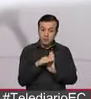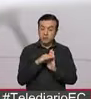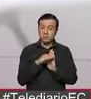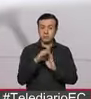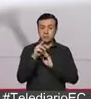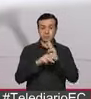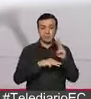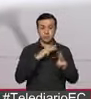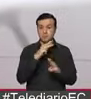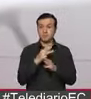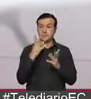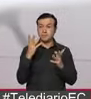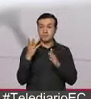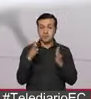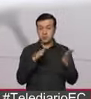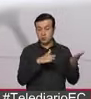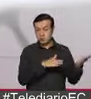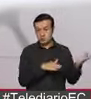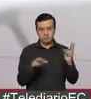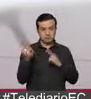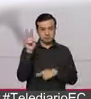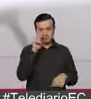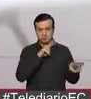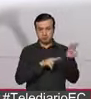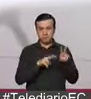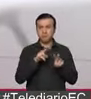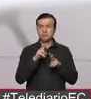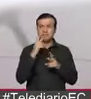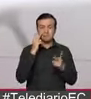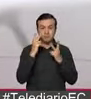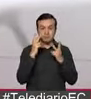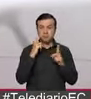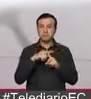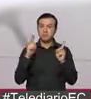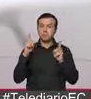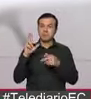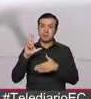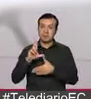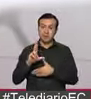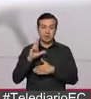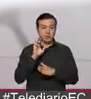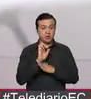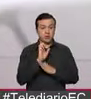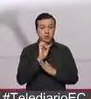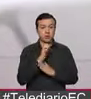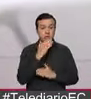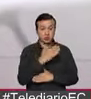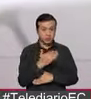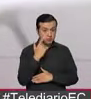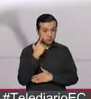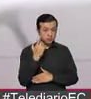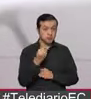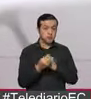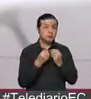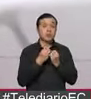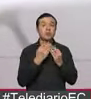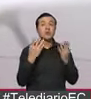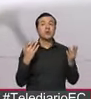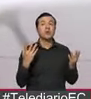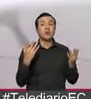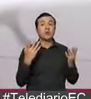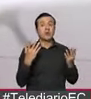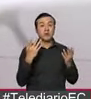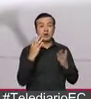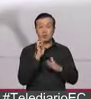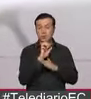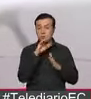mide el mundo que es la tasa de homicidios nosotros contra tendencia de lo que sucede en américa latina' el ecuador presenta a una